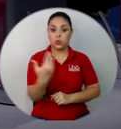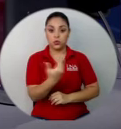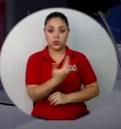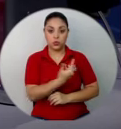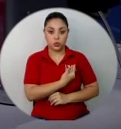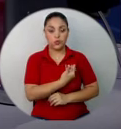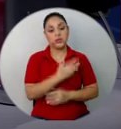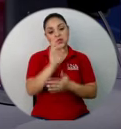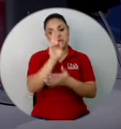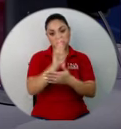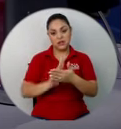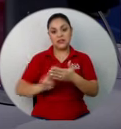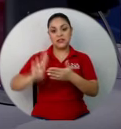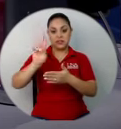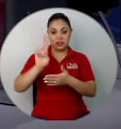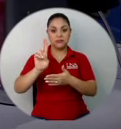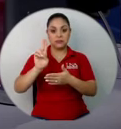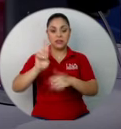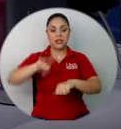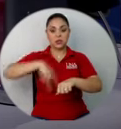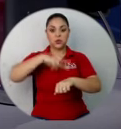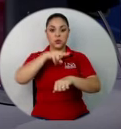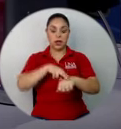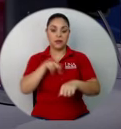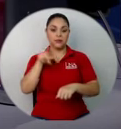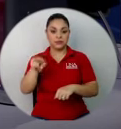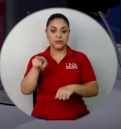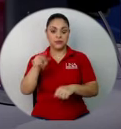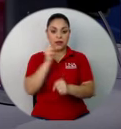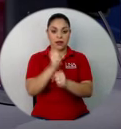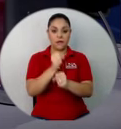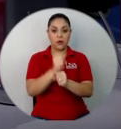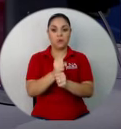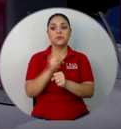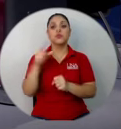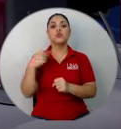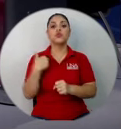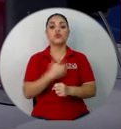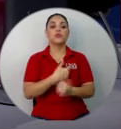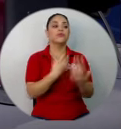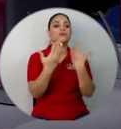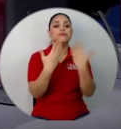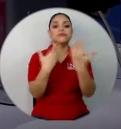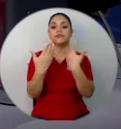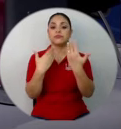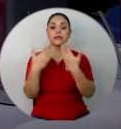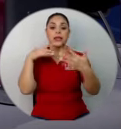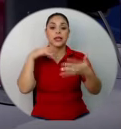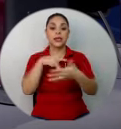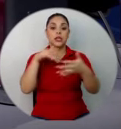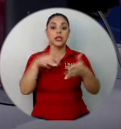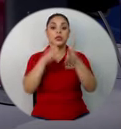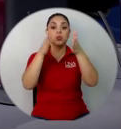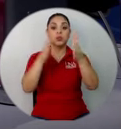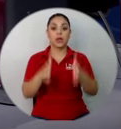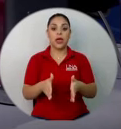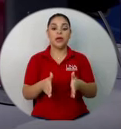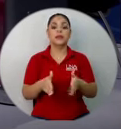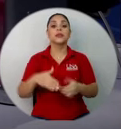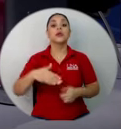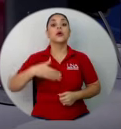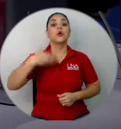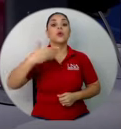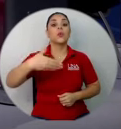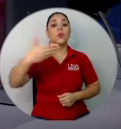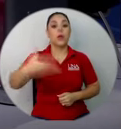un ambiente universitario, que interrelacionamos mucho con estudiantes. Cuando ellos van a ingresar a